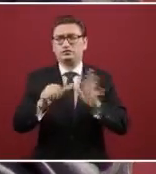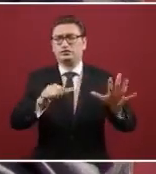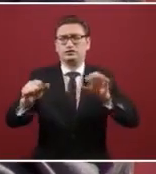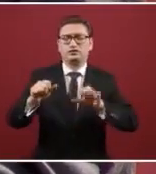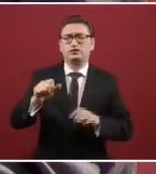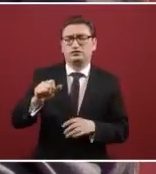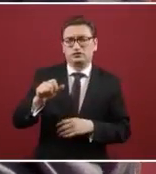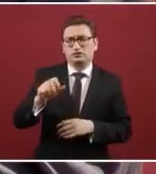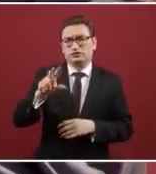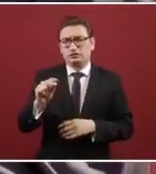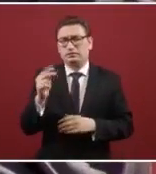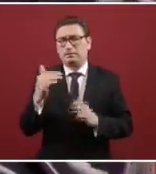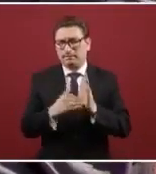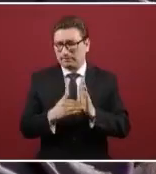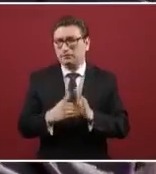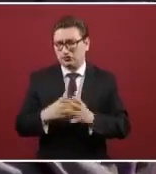1,680,000 barriles.